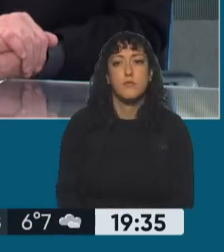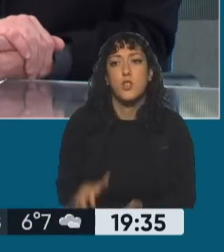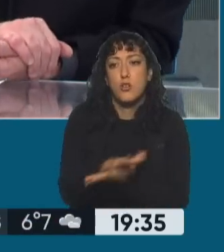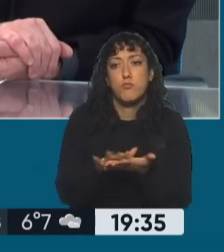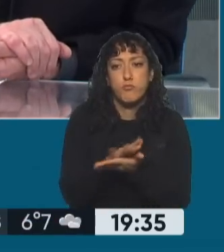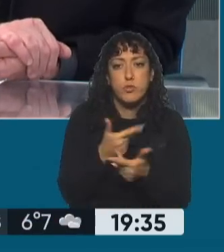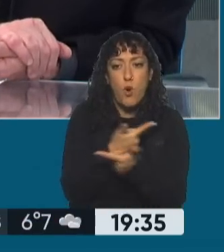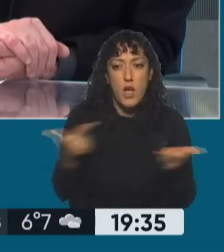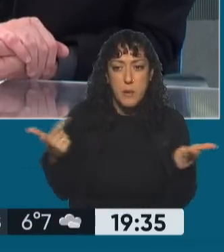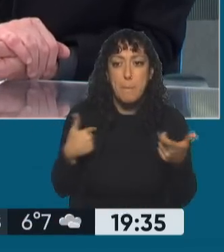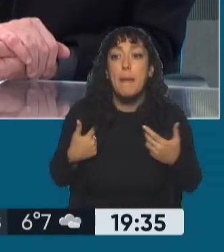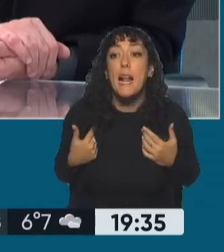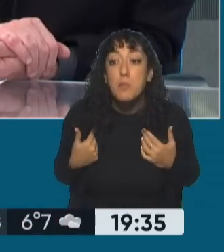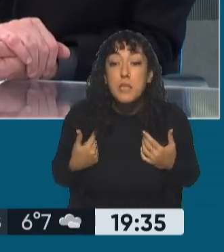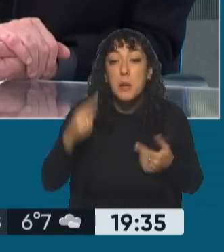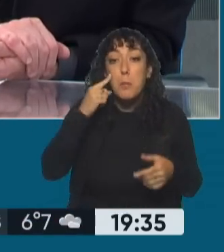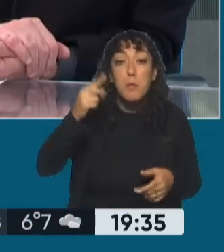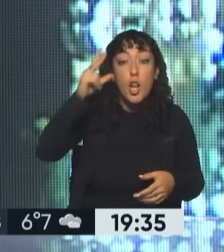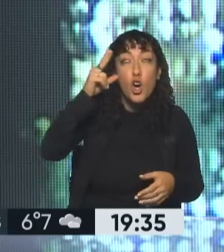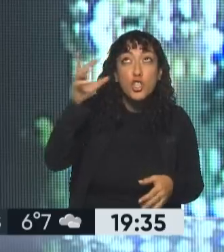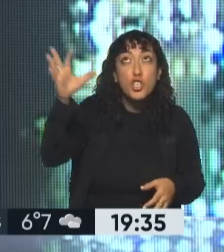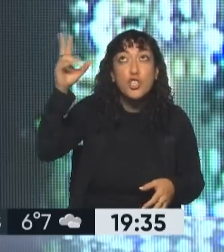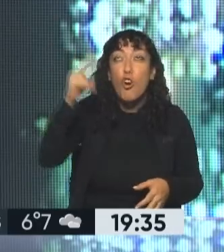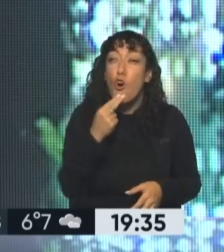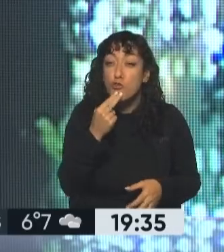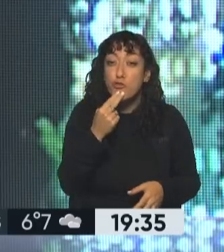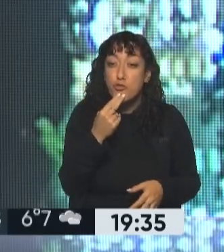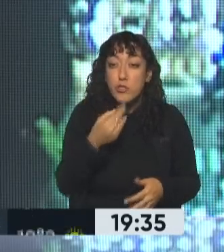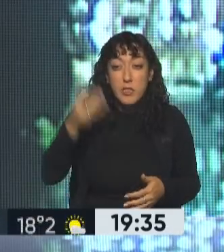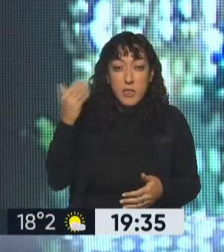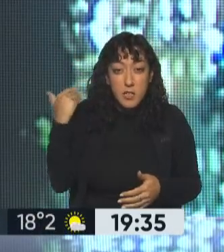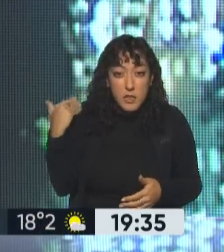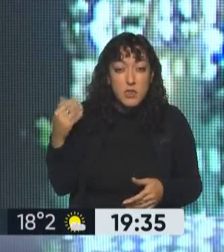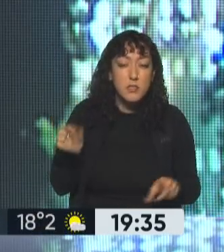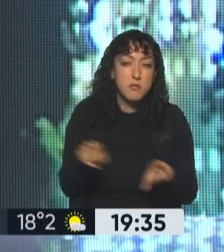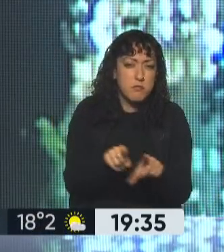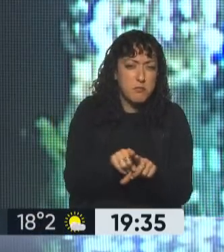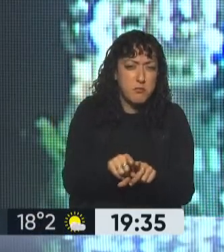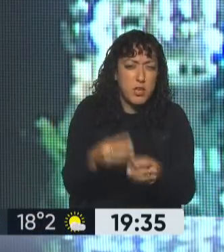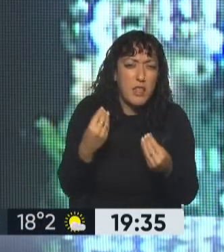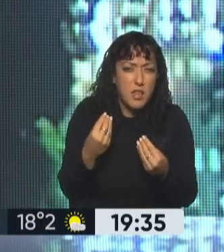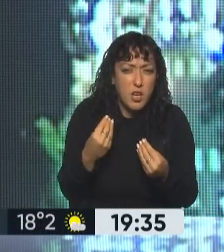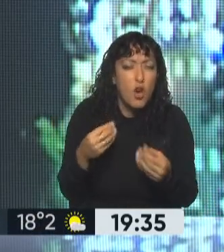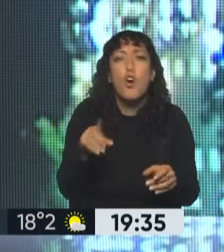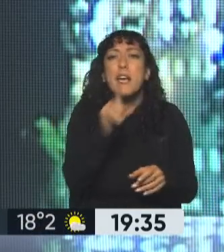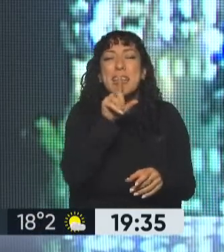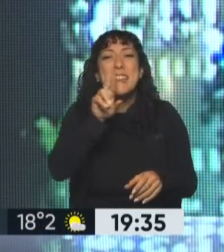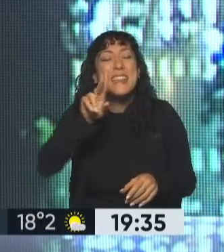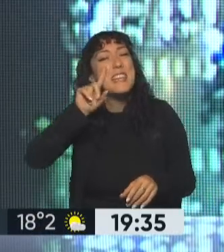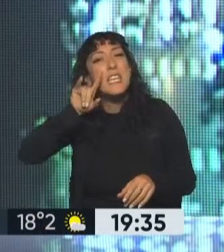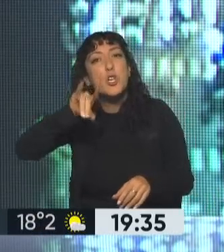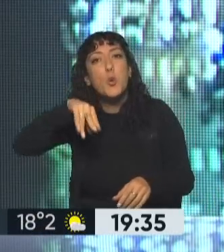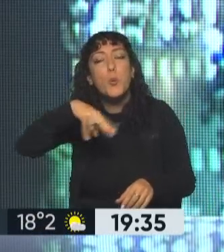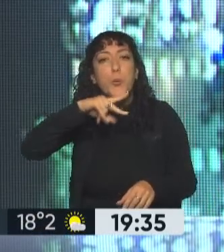que remitirse a 1811. ¿Qué civilización y barbarie? ¿Qué estás hablando? Un triunvirato. Gobierna